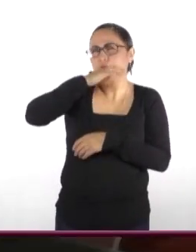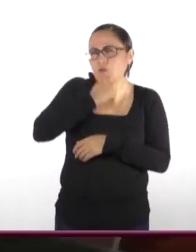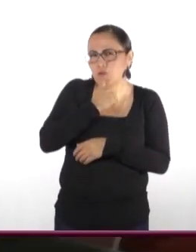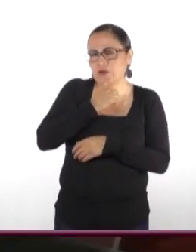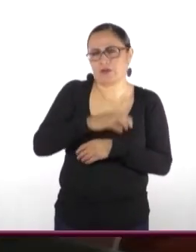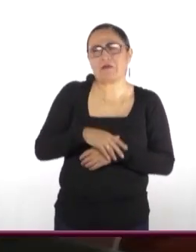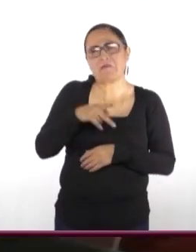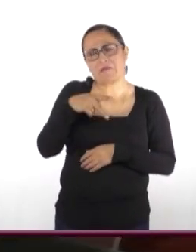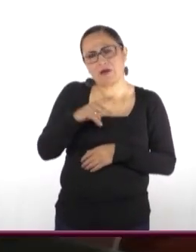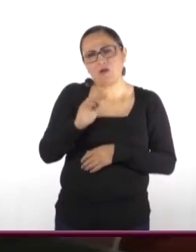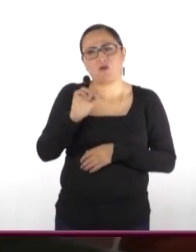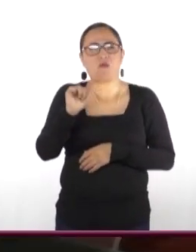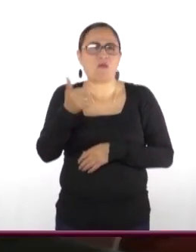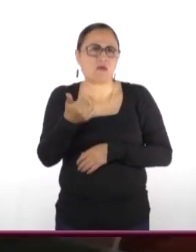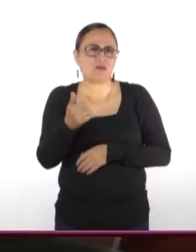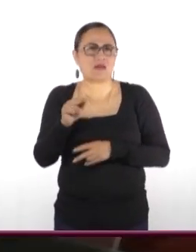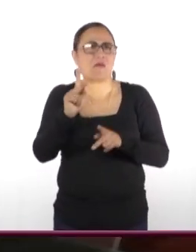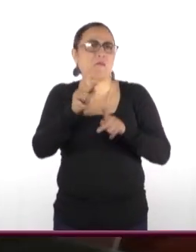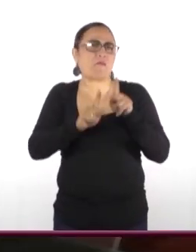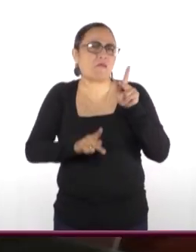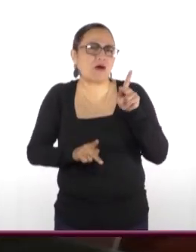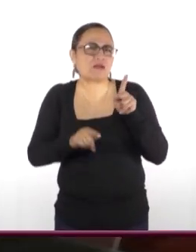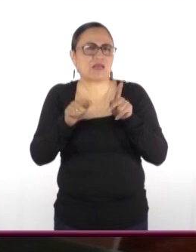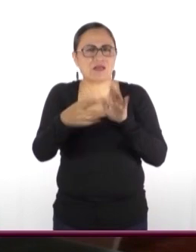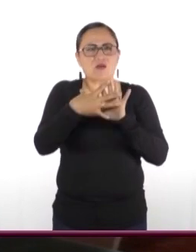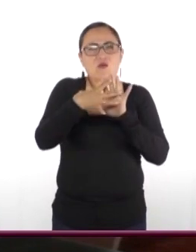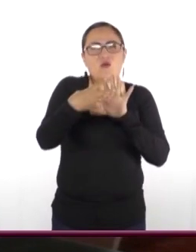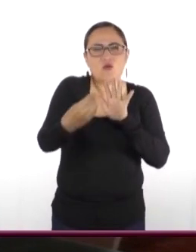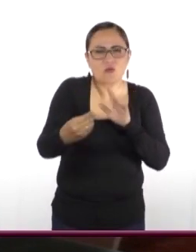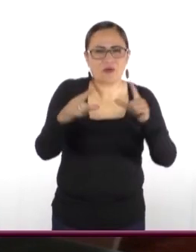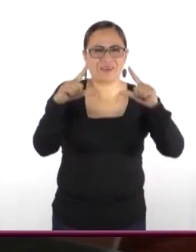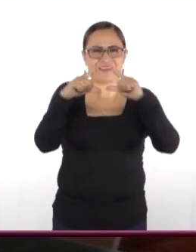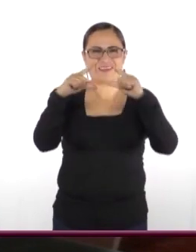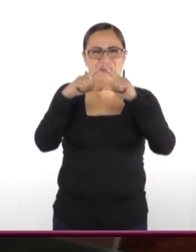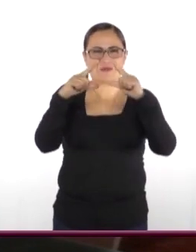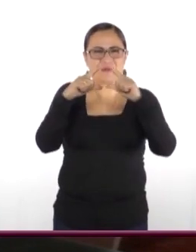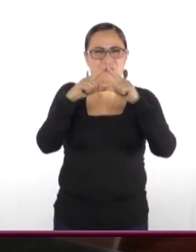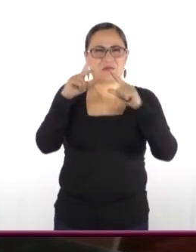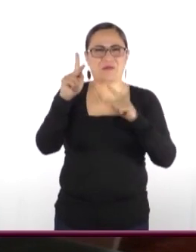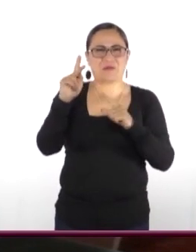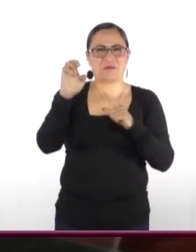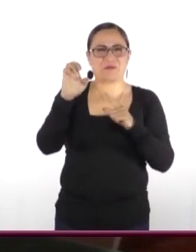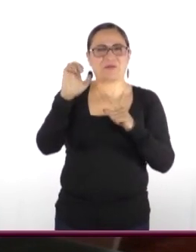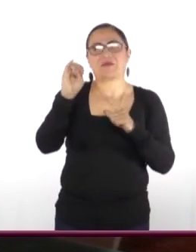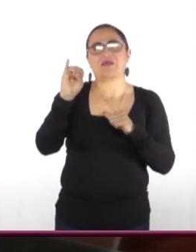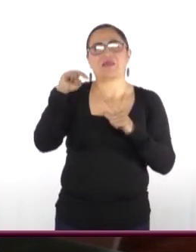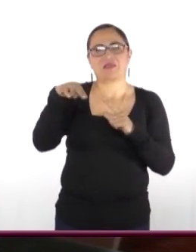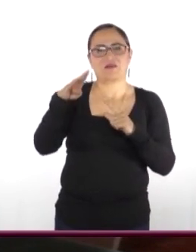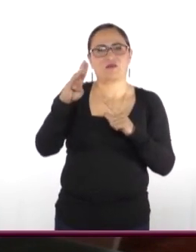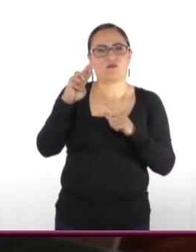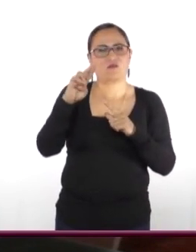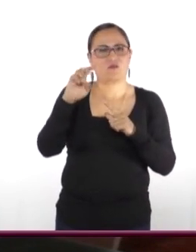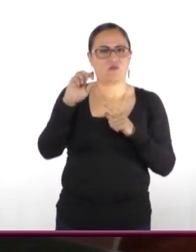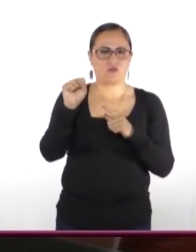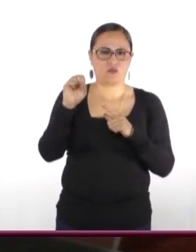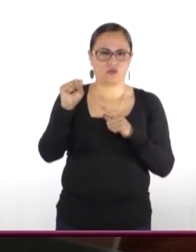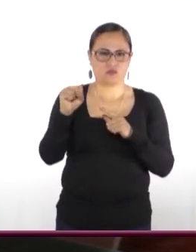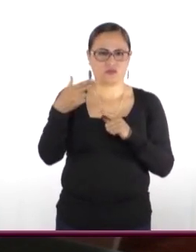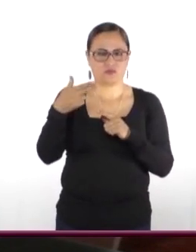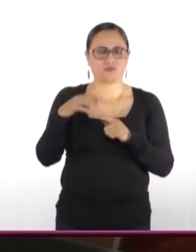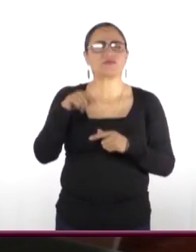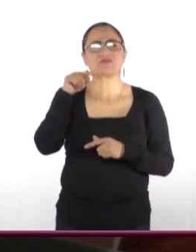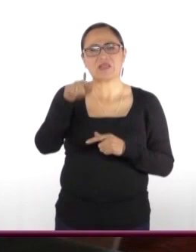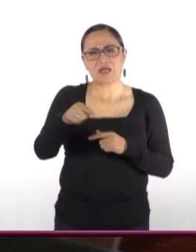no es posible. De hecho, hay una versión como más sencilla de la escalera de Penrose que se llama el triángulo de Penrose, que también